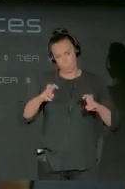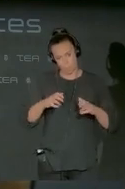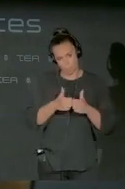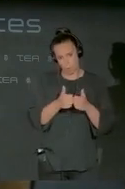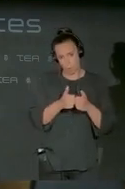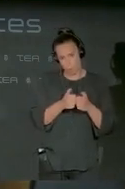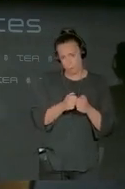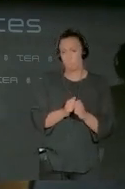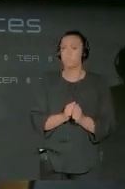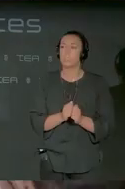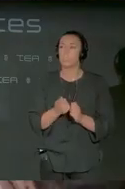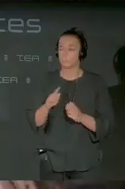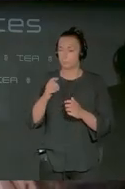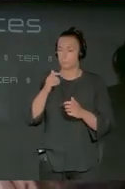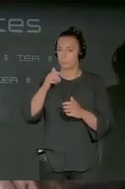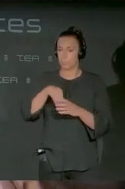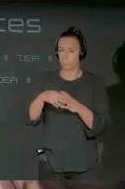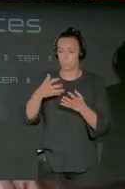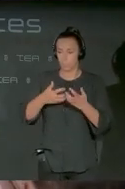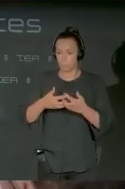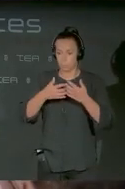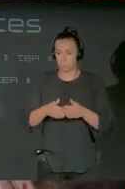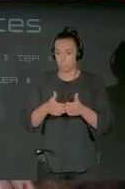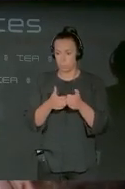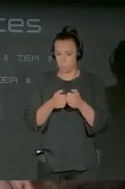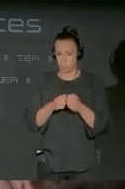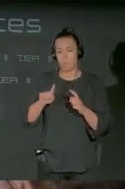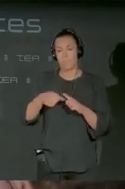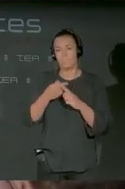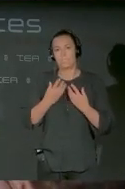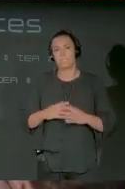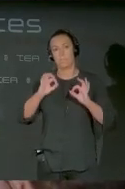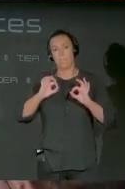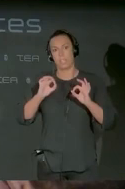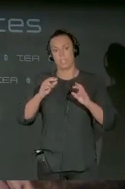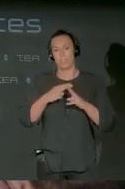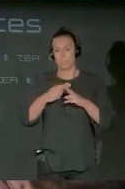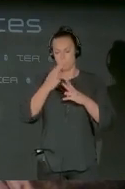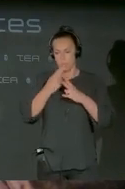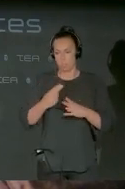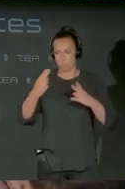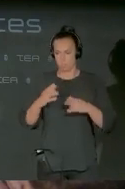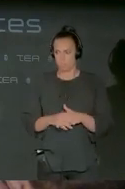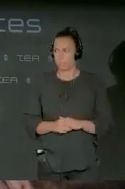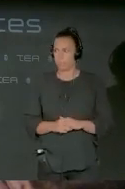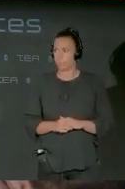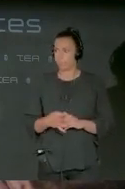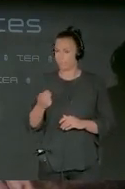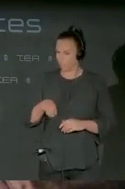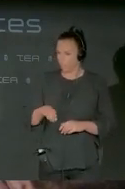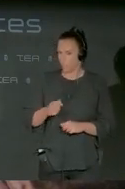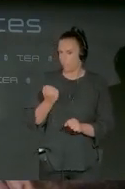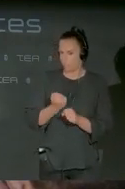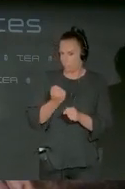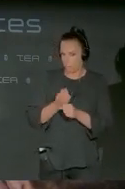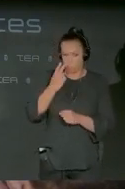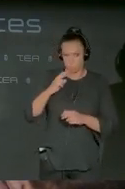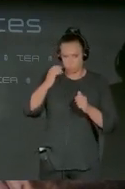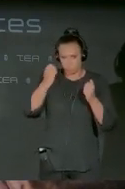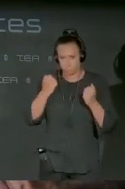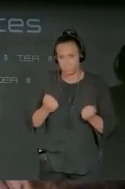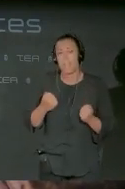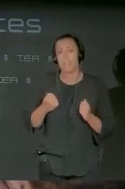de la industria del videojuego y especialista en políticas públicas. Entre otras muchas cosas, ha trabajado además como desarrollador de